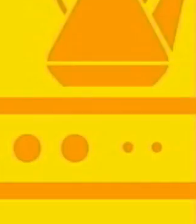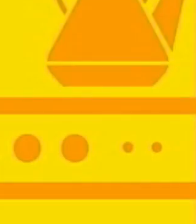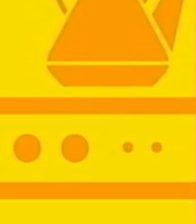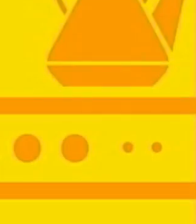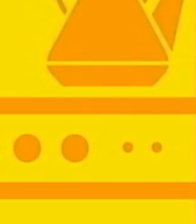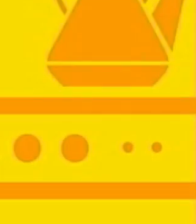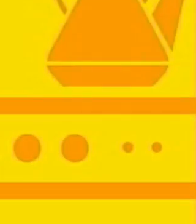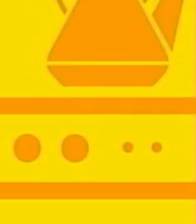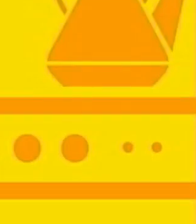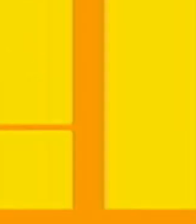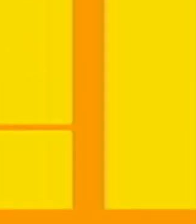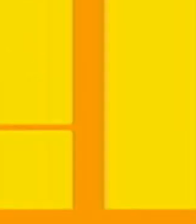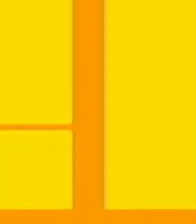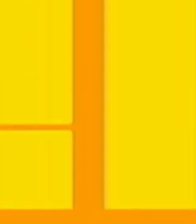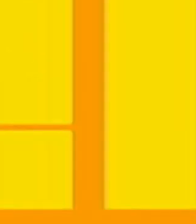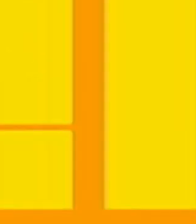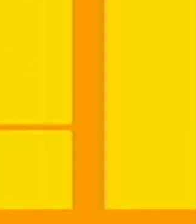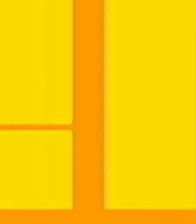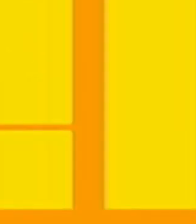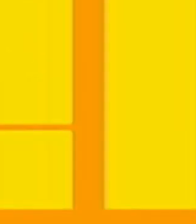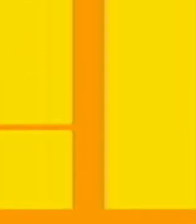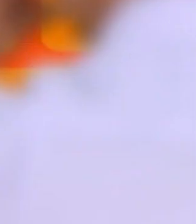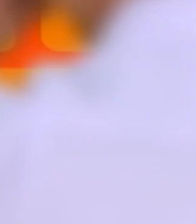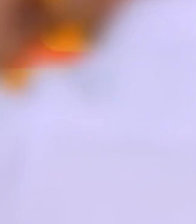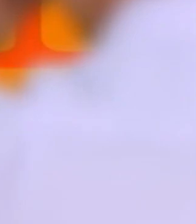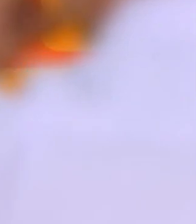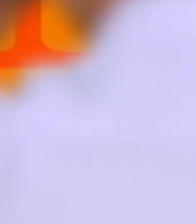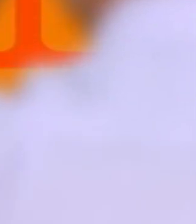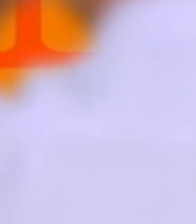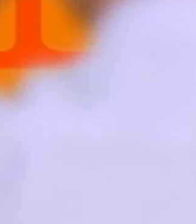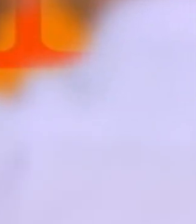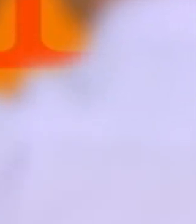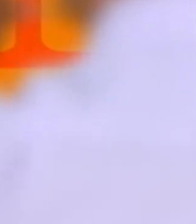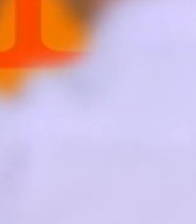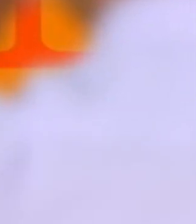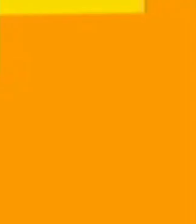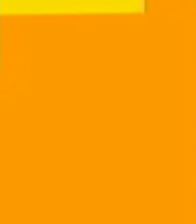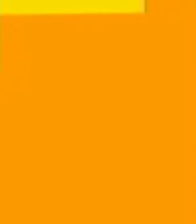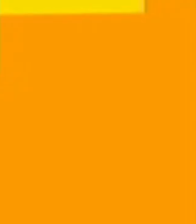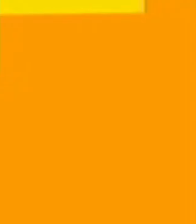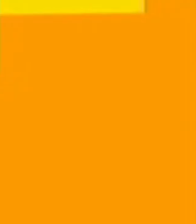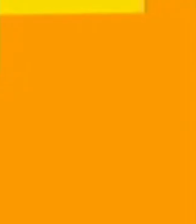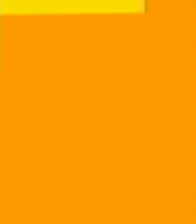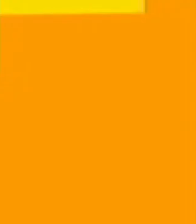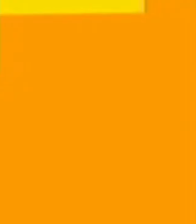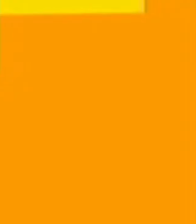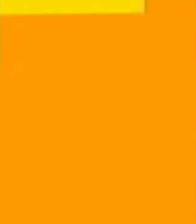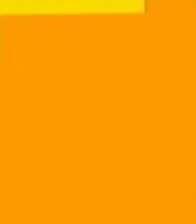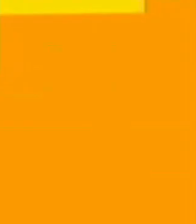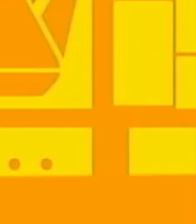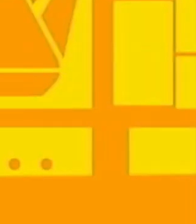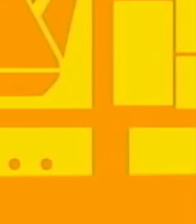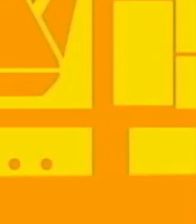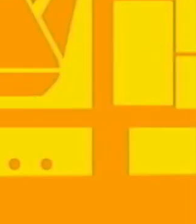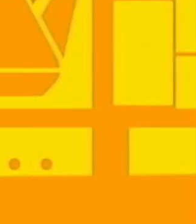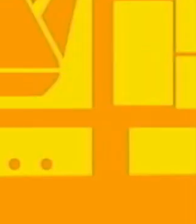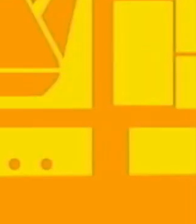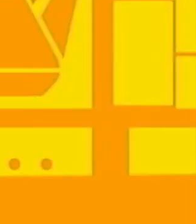Una montaña que besa una nube, un jardín lleno de flores y sueños, todo un Edén con un pueblo